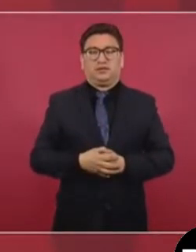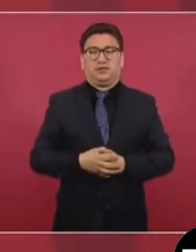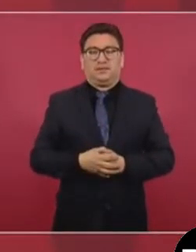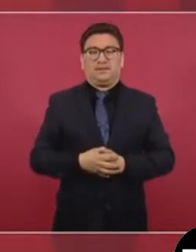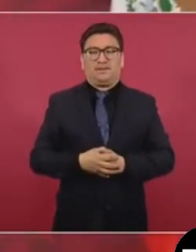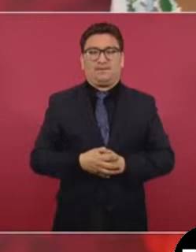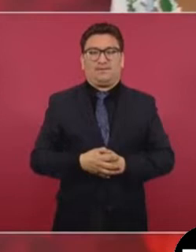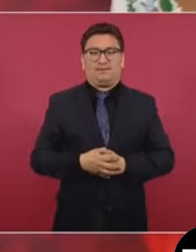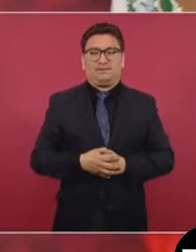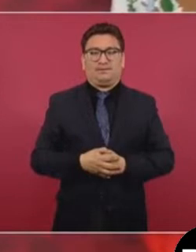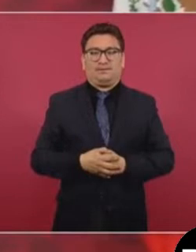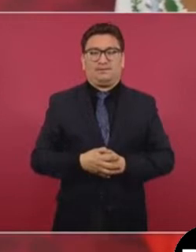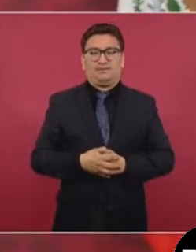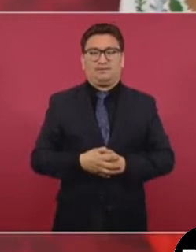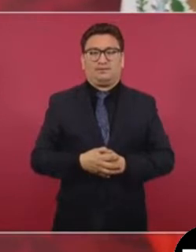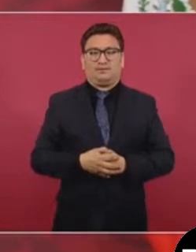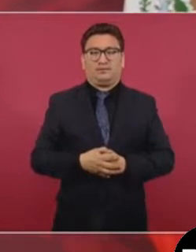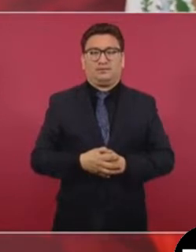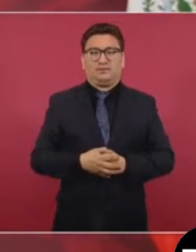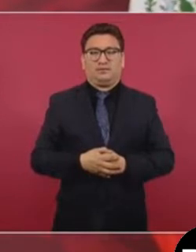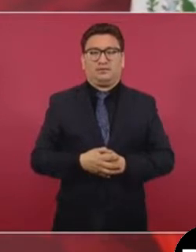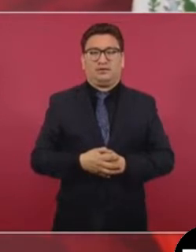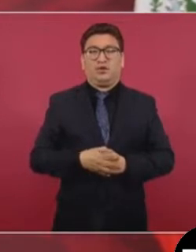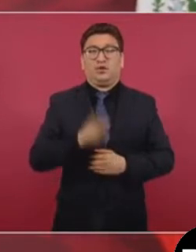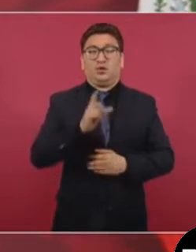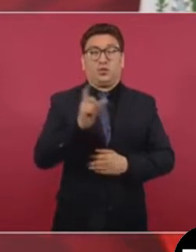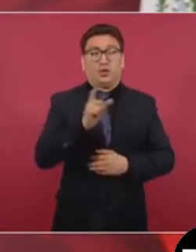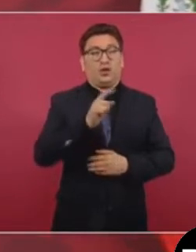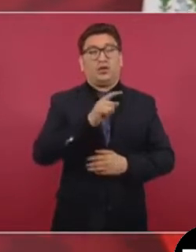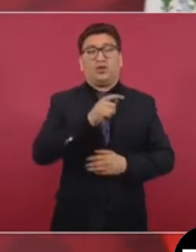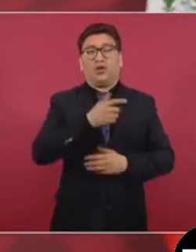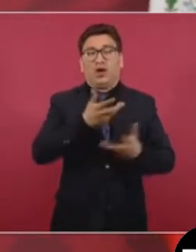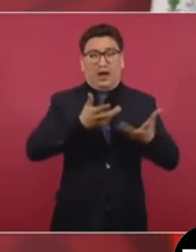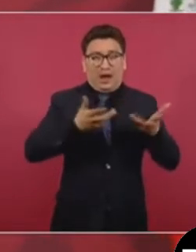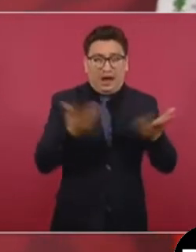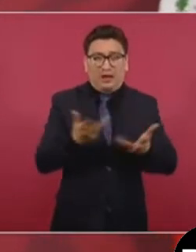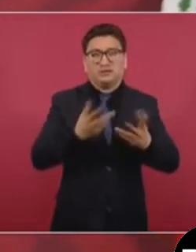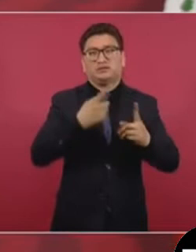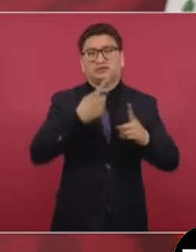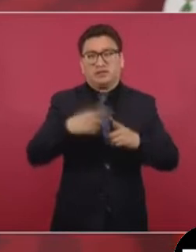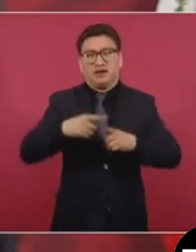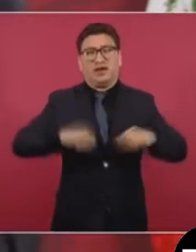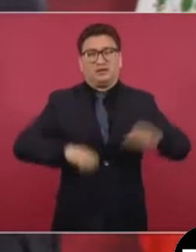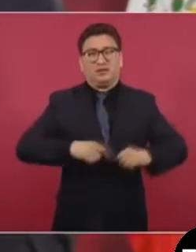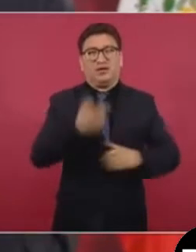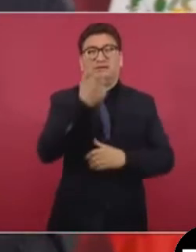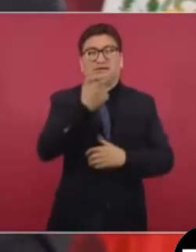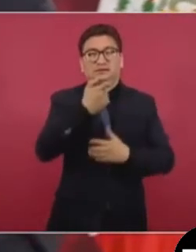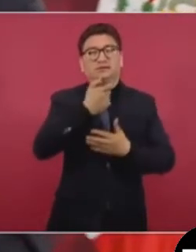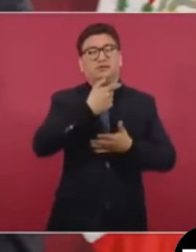actividades o de operaciones económicas que